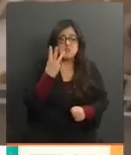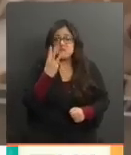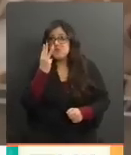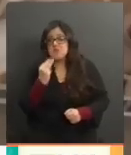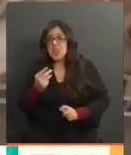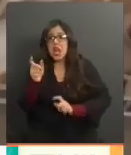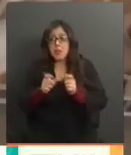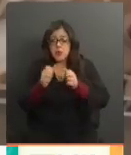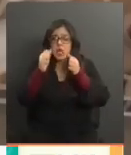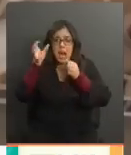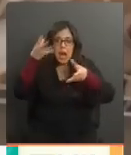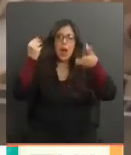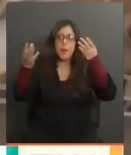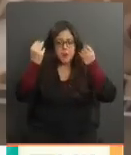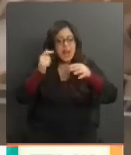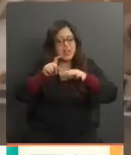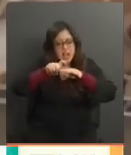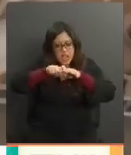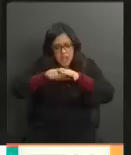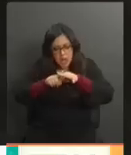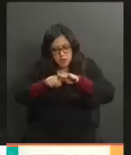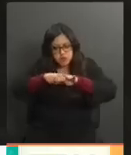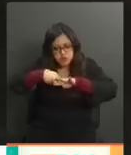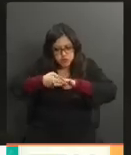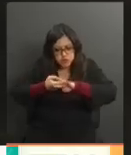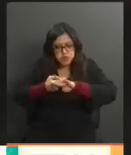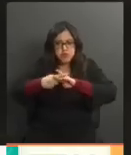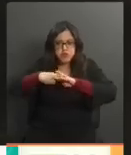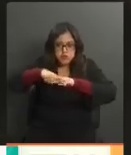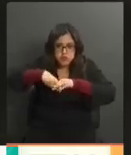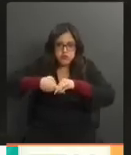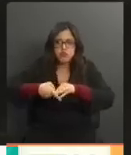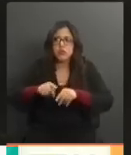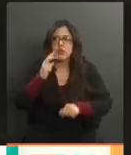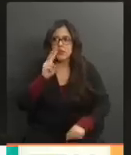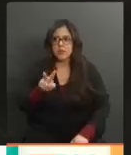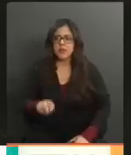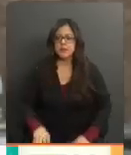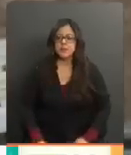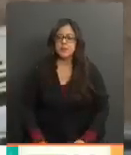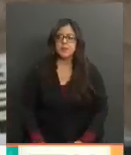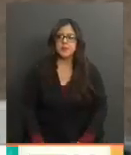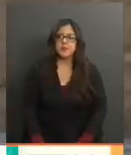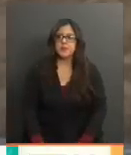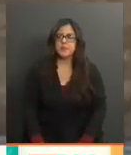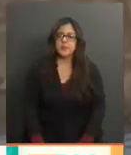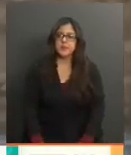aprenda a tejer como debe ser la artesanía el mismo. Ahí ya toma.